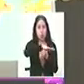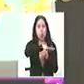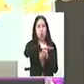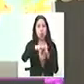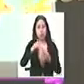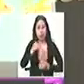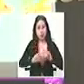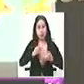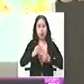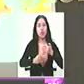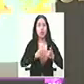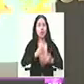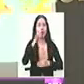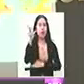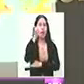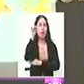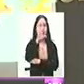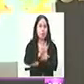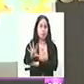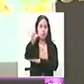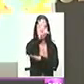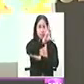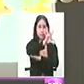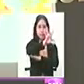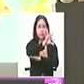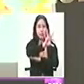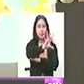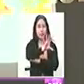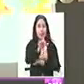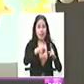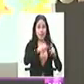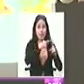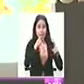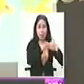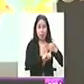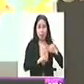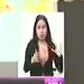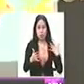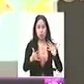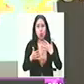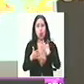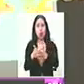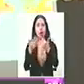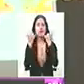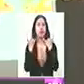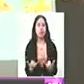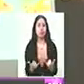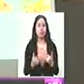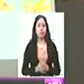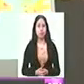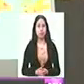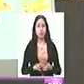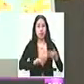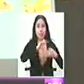de la pandemia en el país desde el mes de marzo. Ustedes ven,